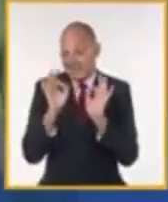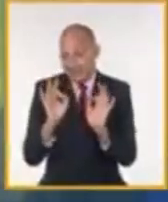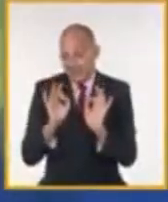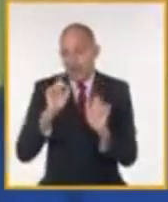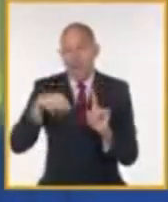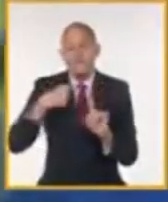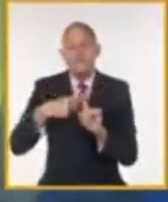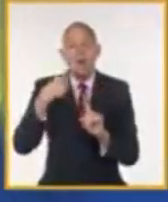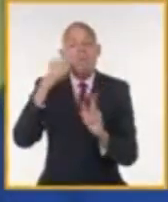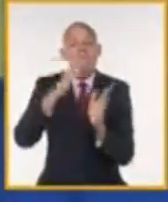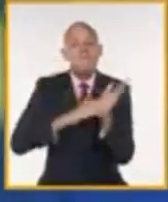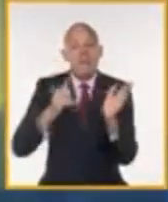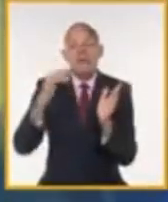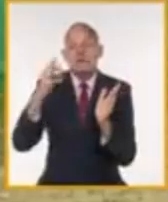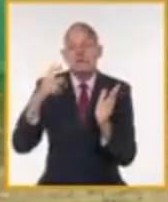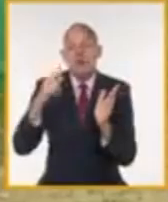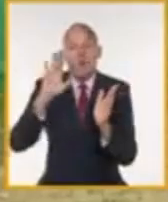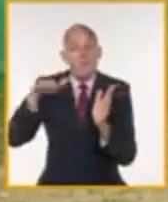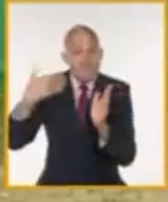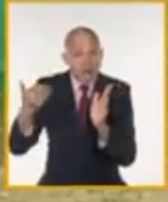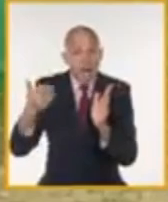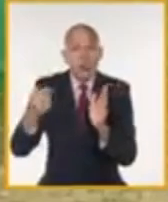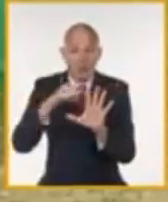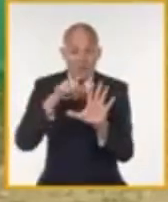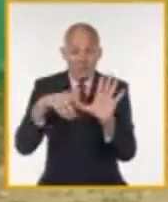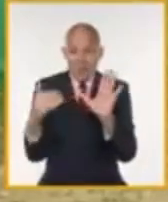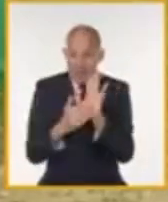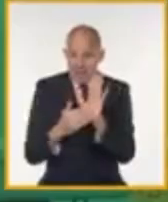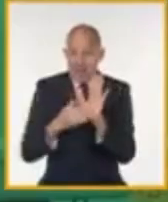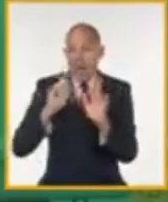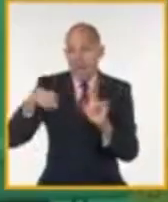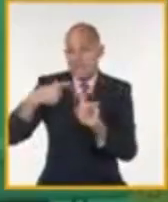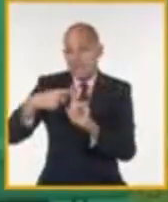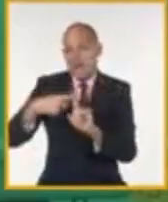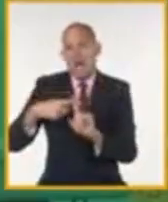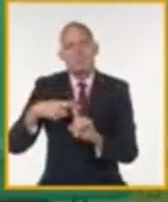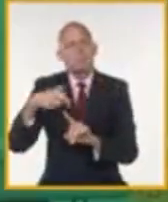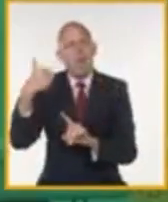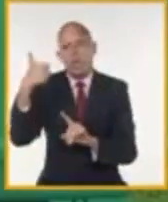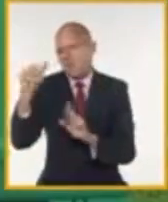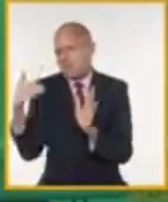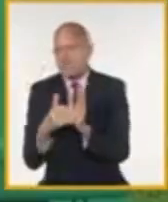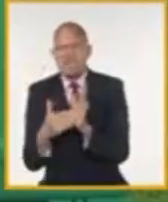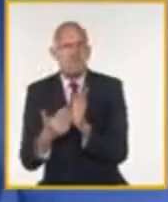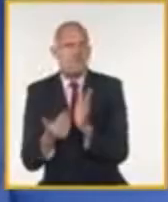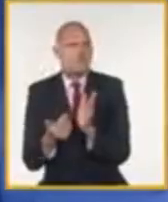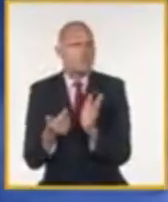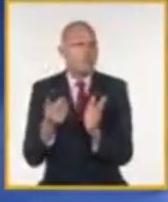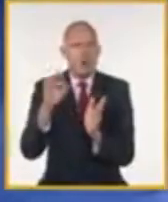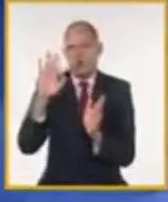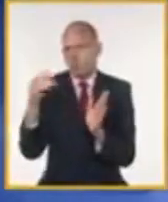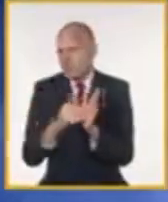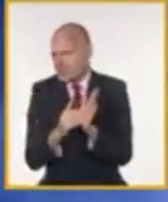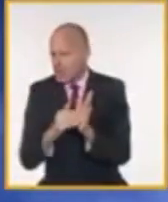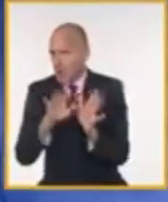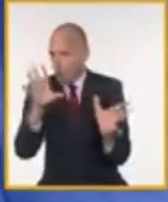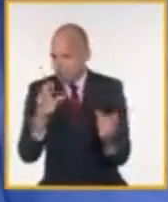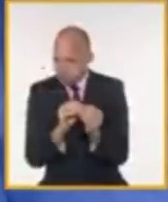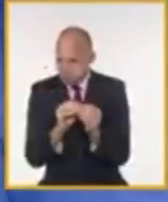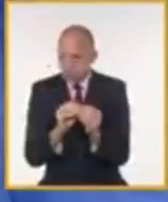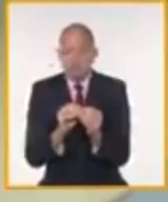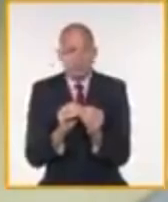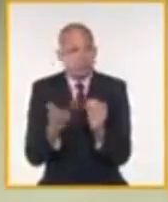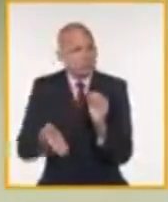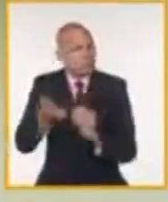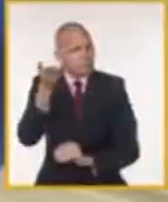resultado mensual que oscila. Pudiera oscilar entre los 10.000 pesos, 8.000, según las ventas que tengamos en el mes. Y al cierre de cada trimestre cobramos